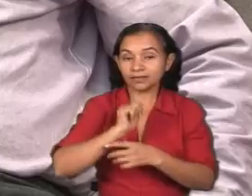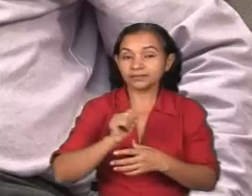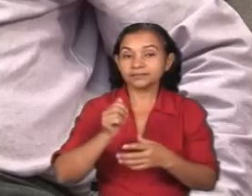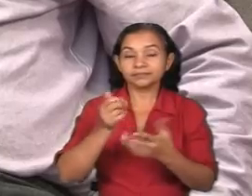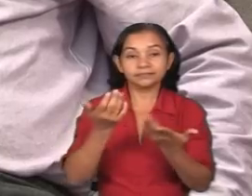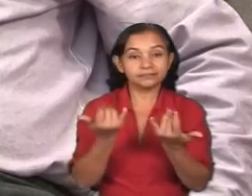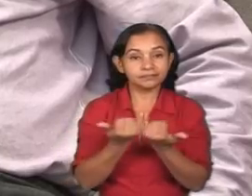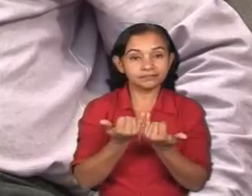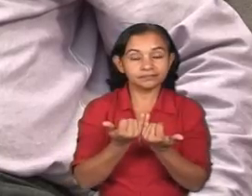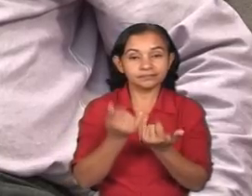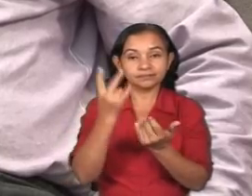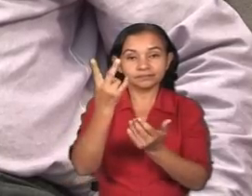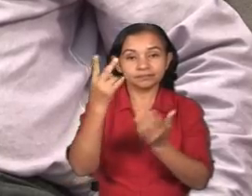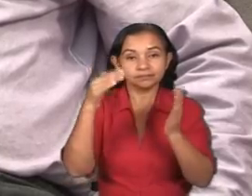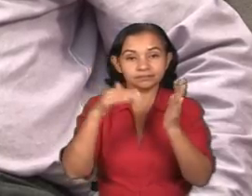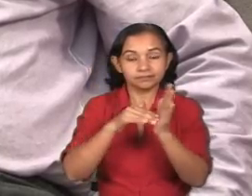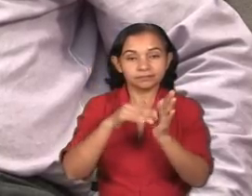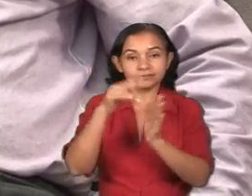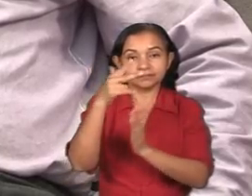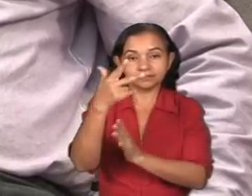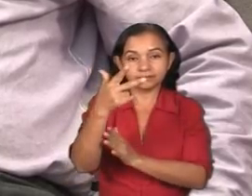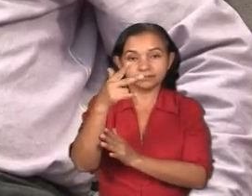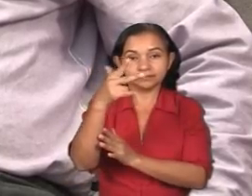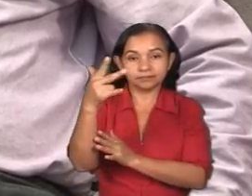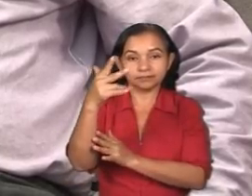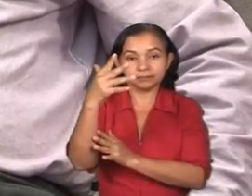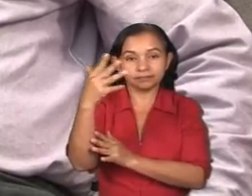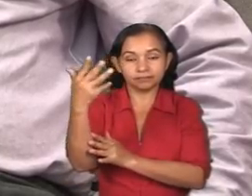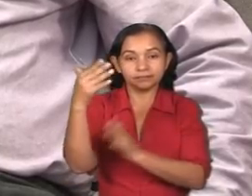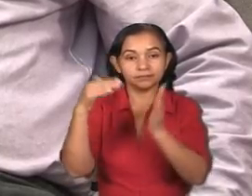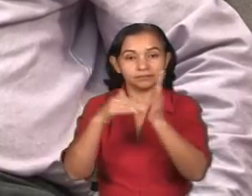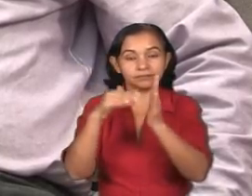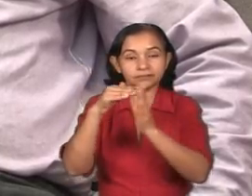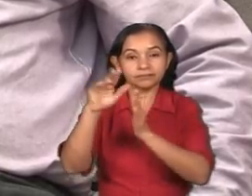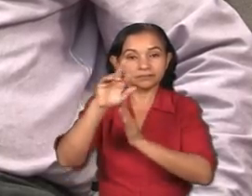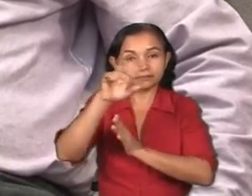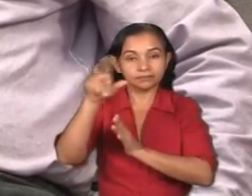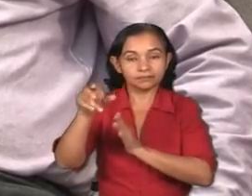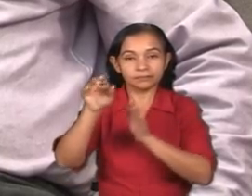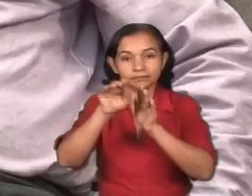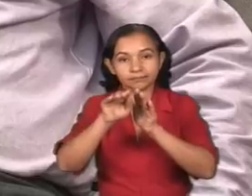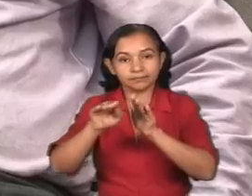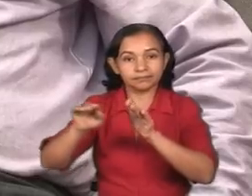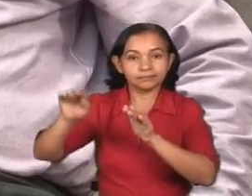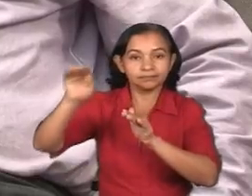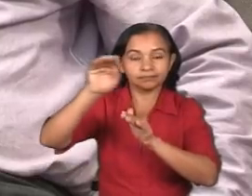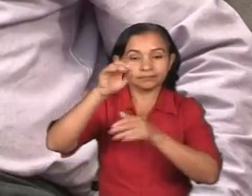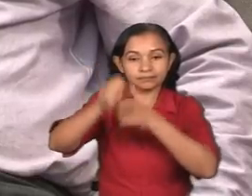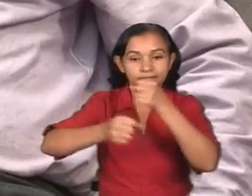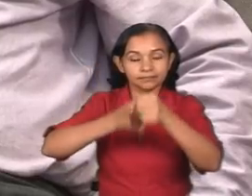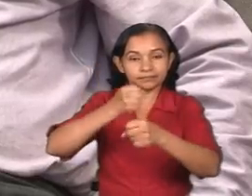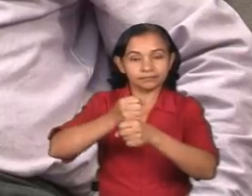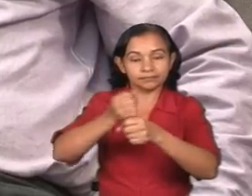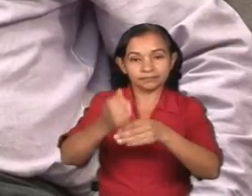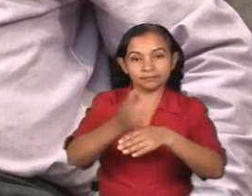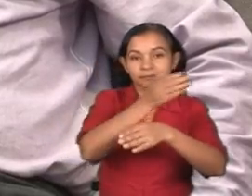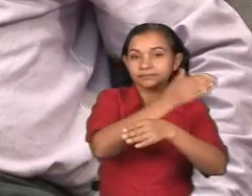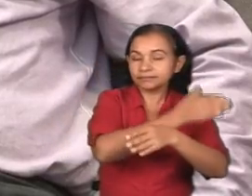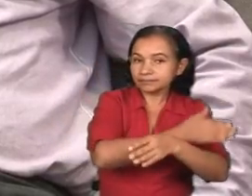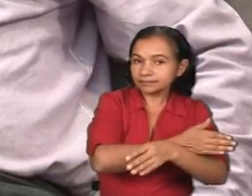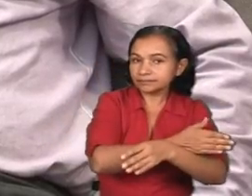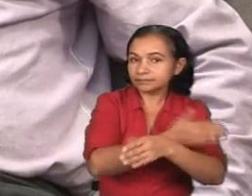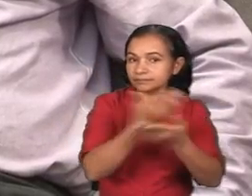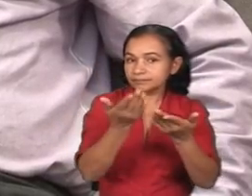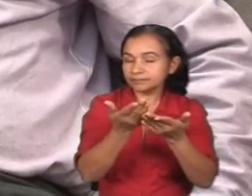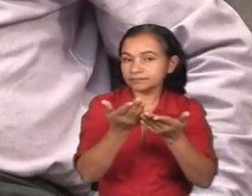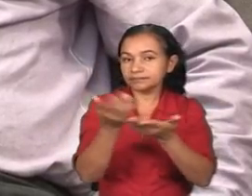NACAL, asciende a 2.889 millones de córdobas para este año, un poco mayor que el del año pasado. Principalmente